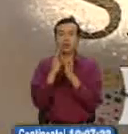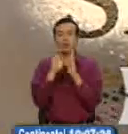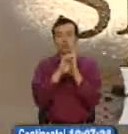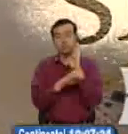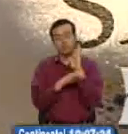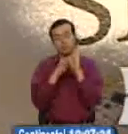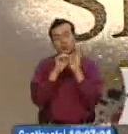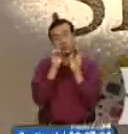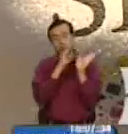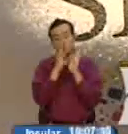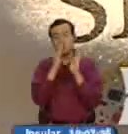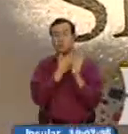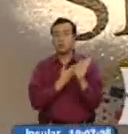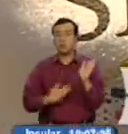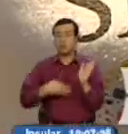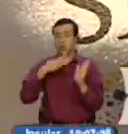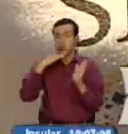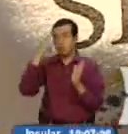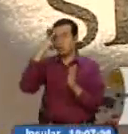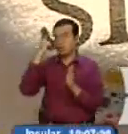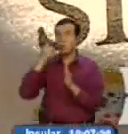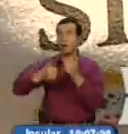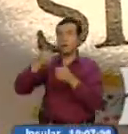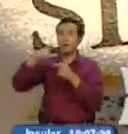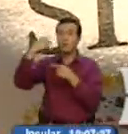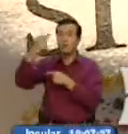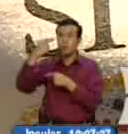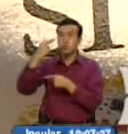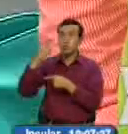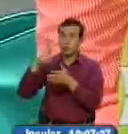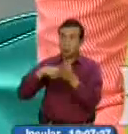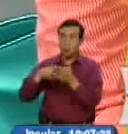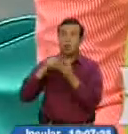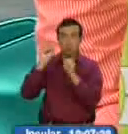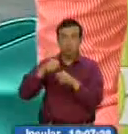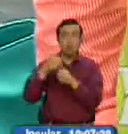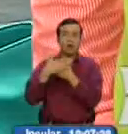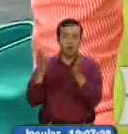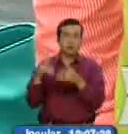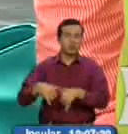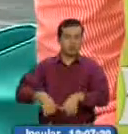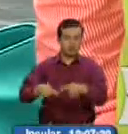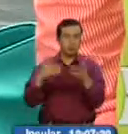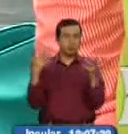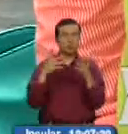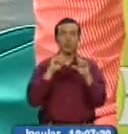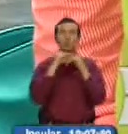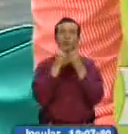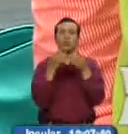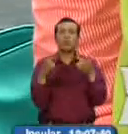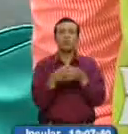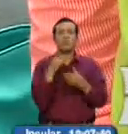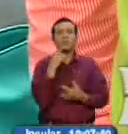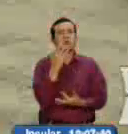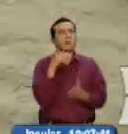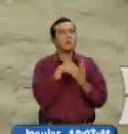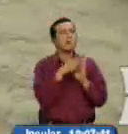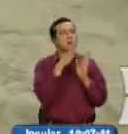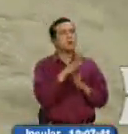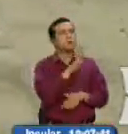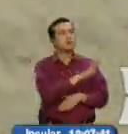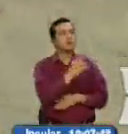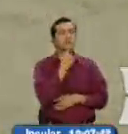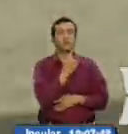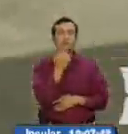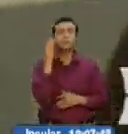que impida que el presidente Rafael Correa sea candidato en las próximas elecciones. Por este motivo, los integrantes del colectivo no dudaron en esperar al banquero, quien